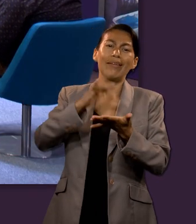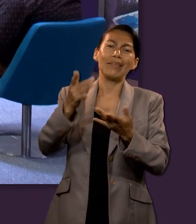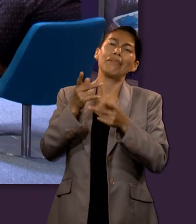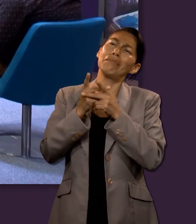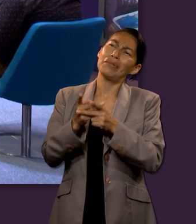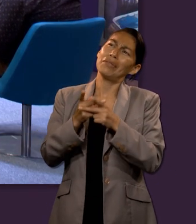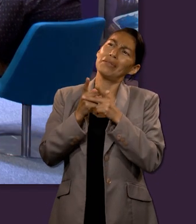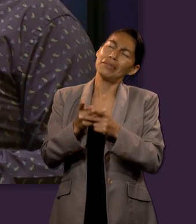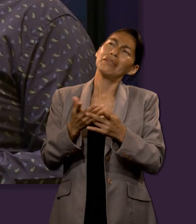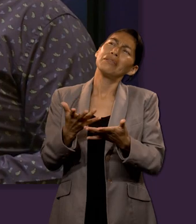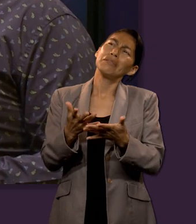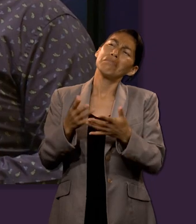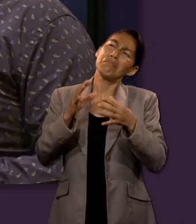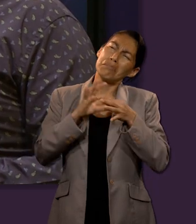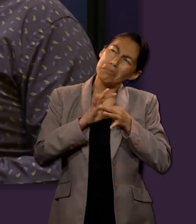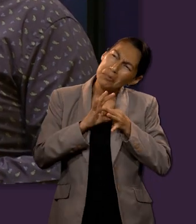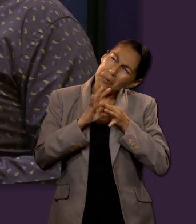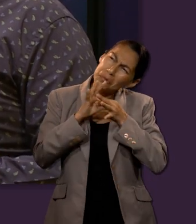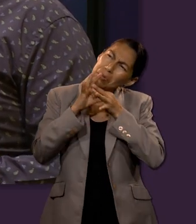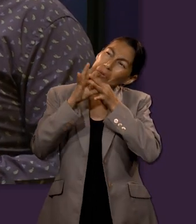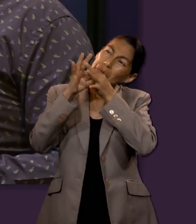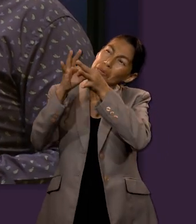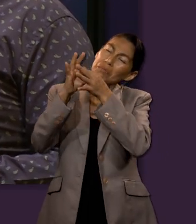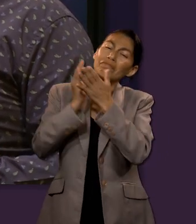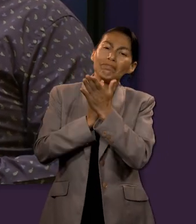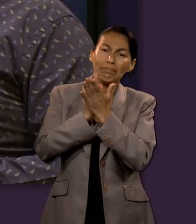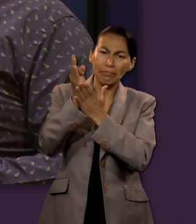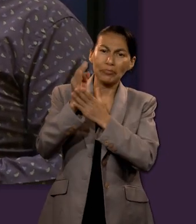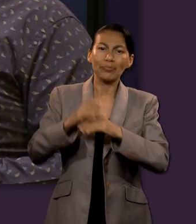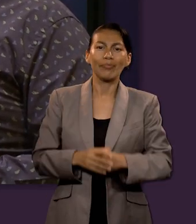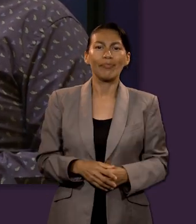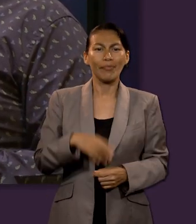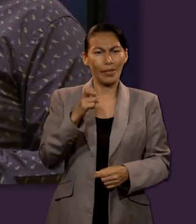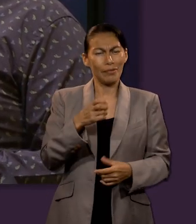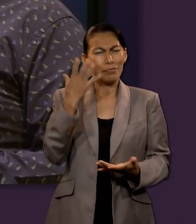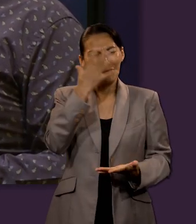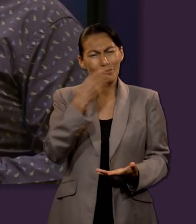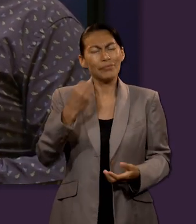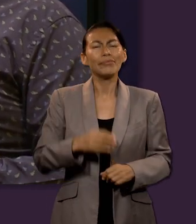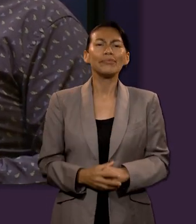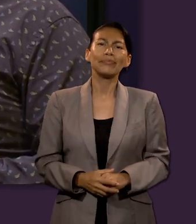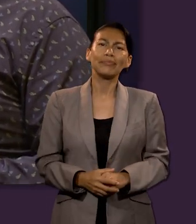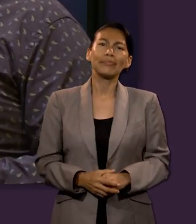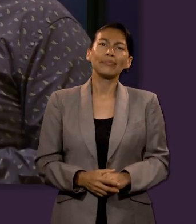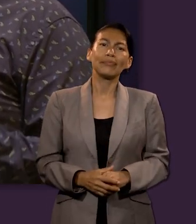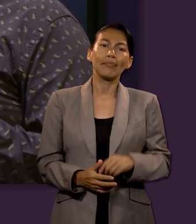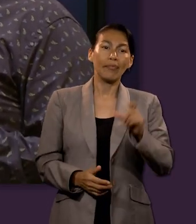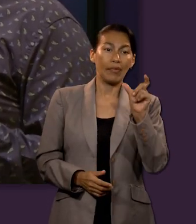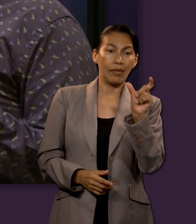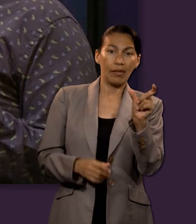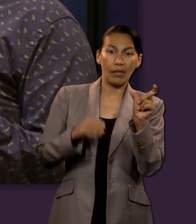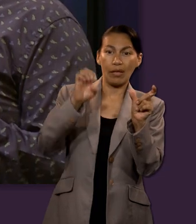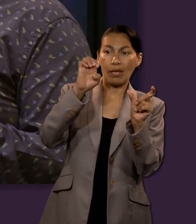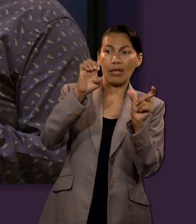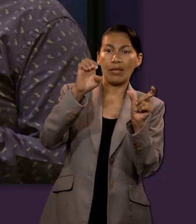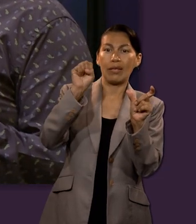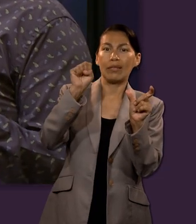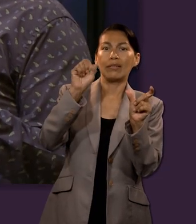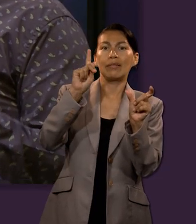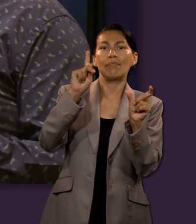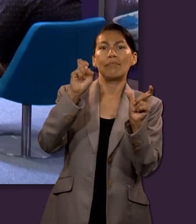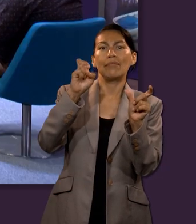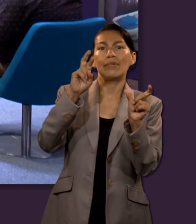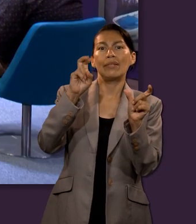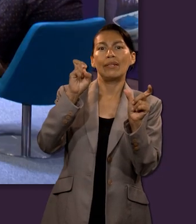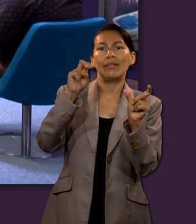que nos que nos ayuda a permanecer no y es curioso porque la palabra esperanza dice espera no